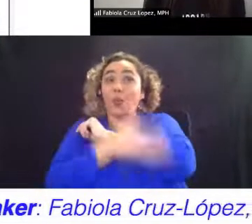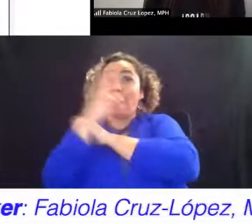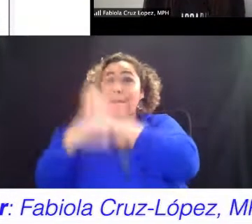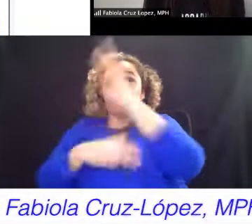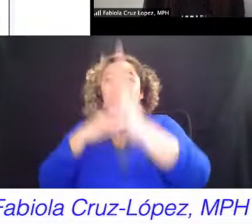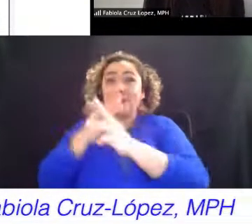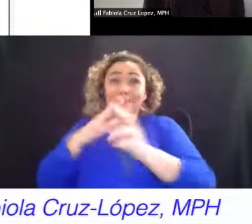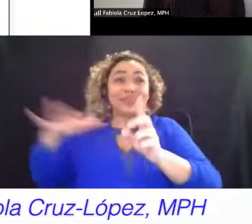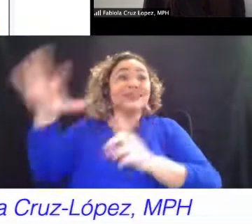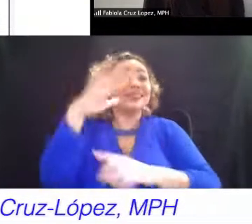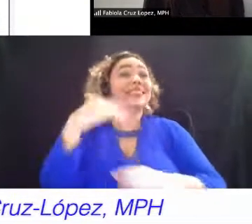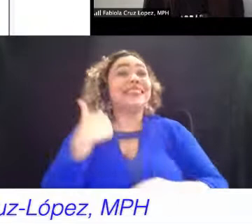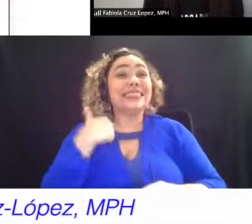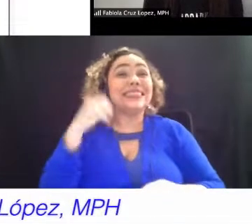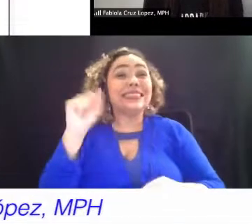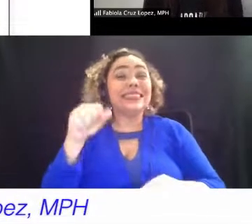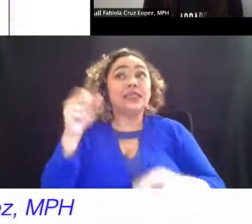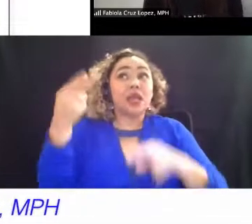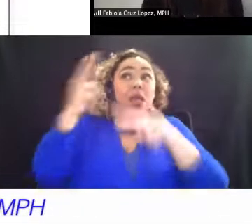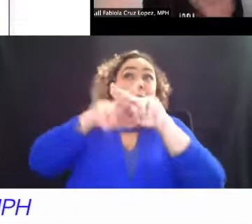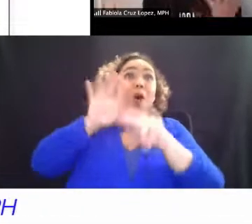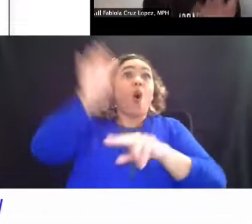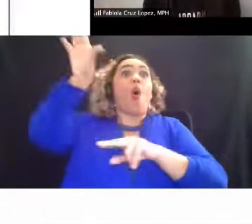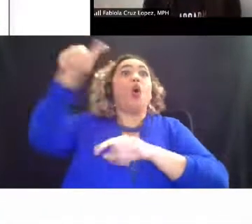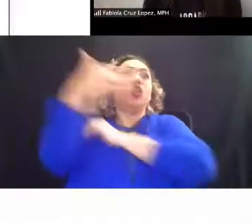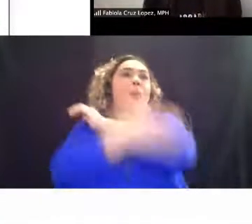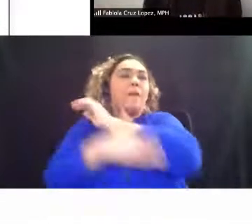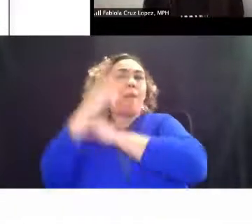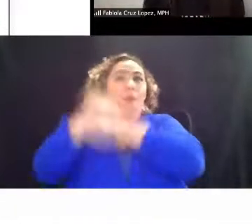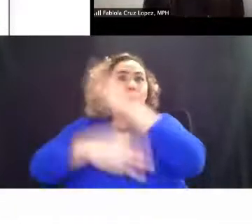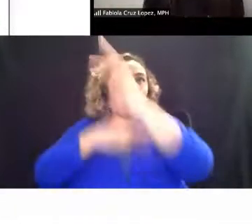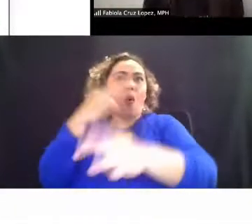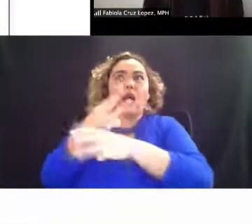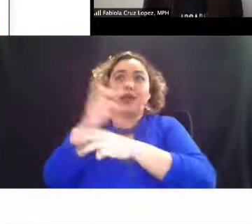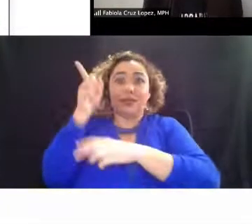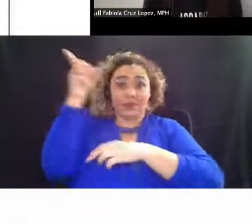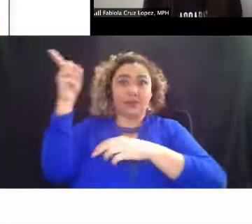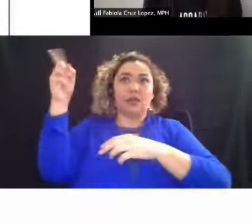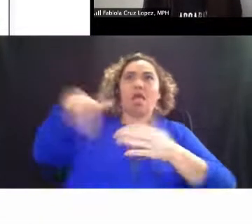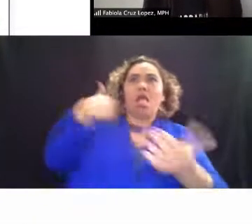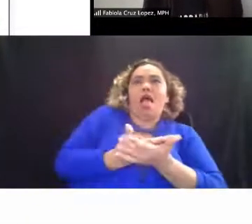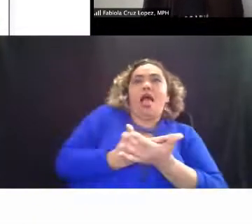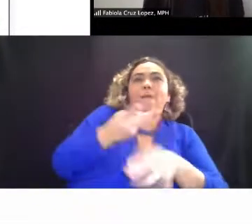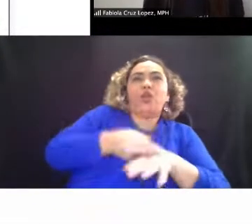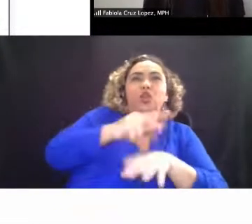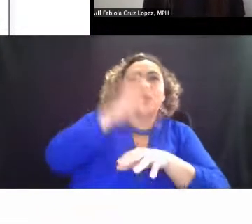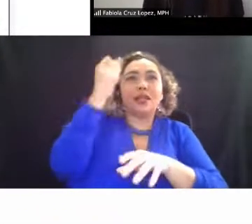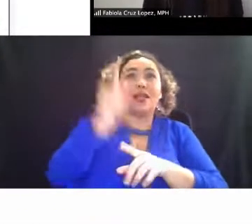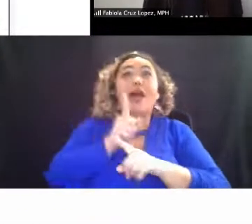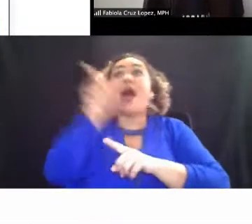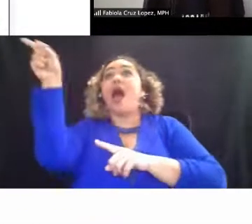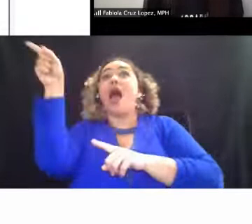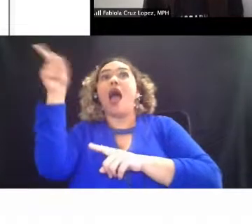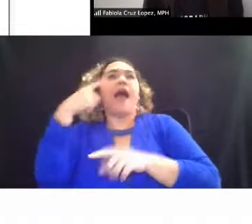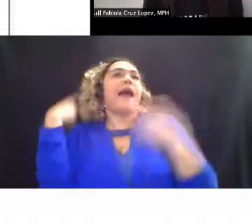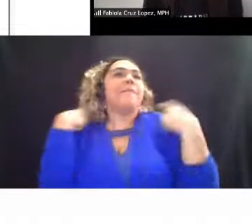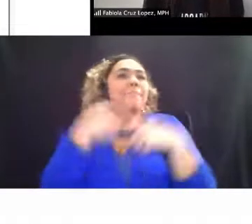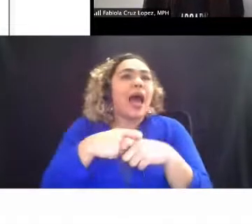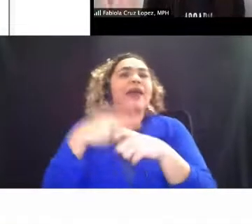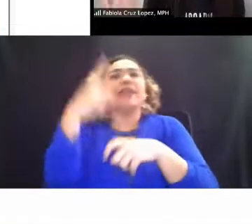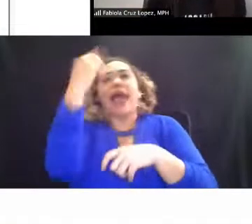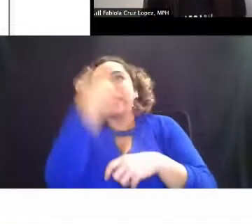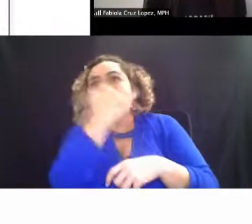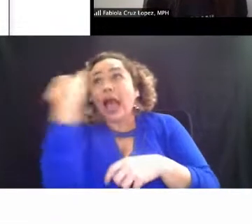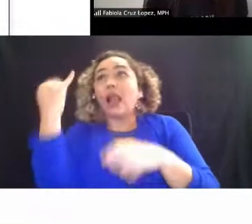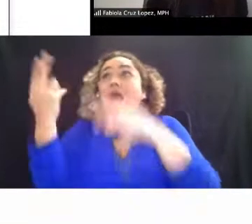las tenemos, y un aumento en el mundo, ya lo hemos visto, la pandemia llegó aquí, aumento en casos en el mundo, aumento en casos en Puerto Rico,